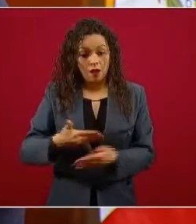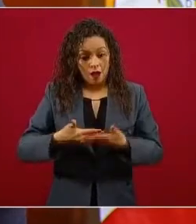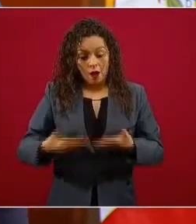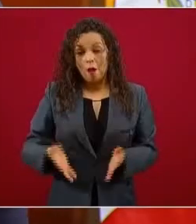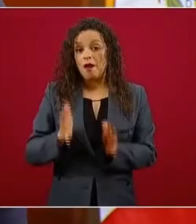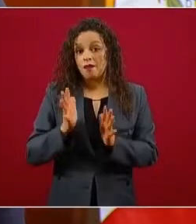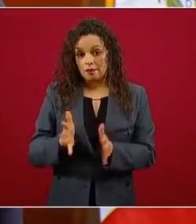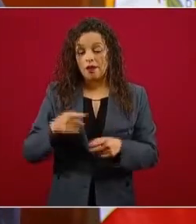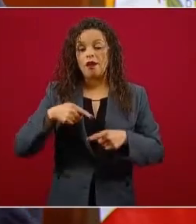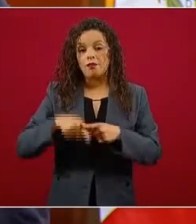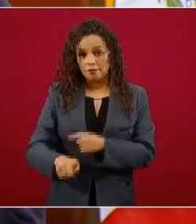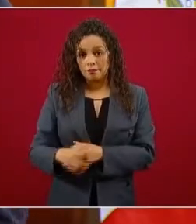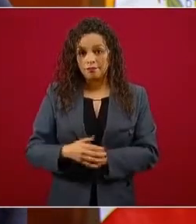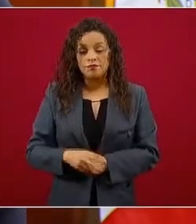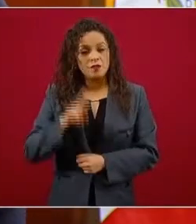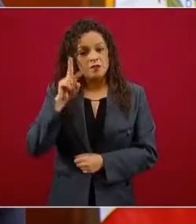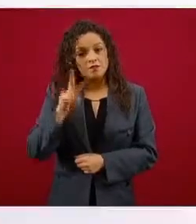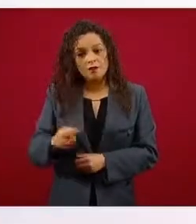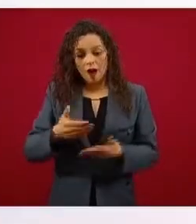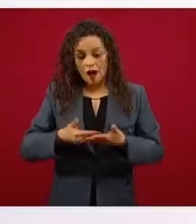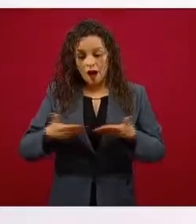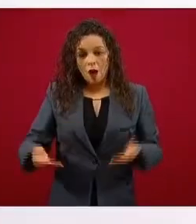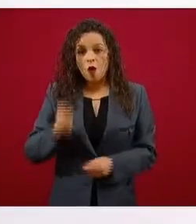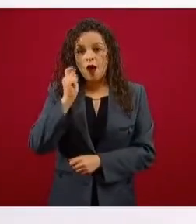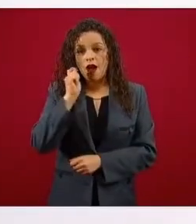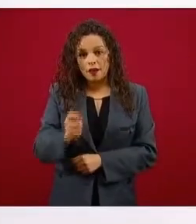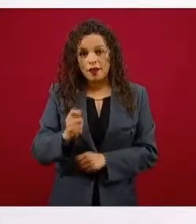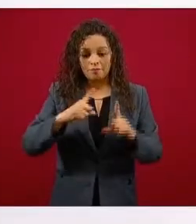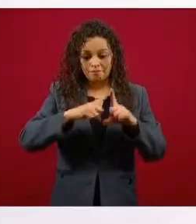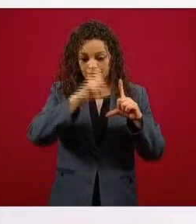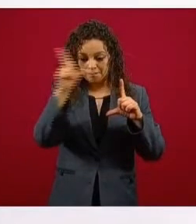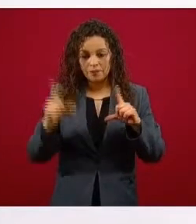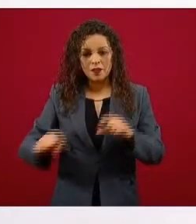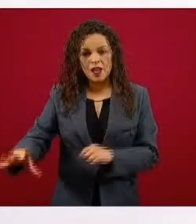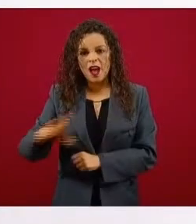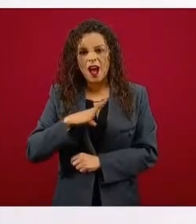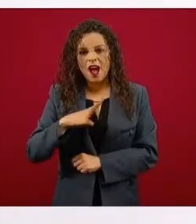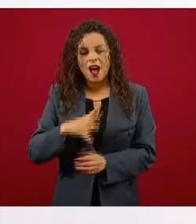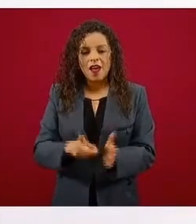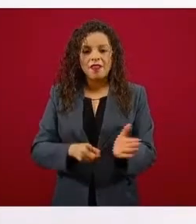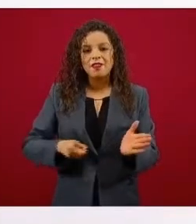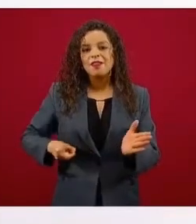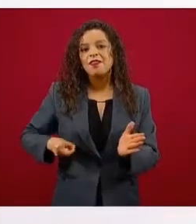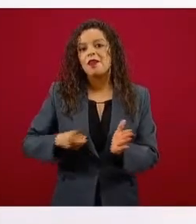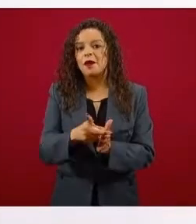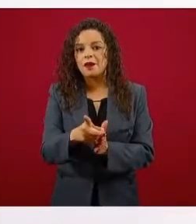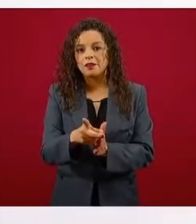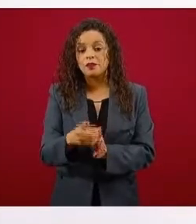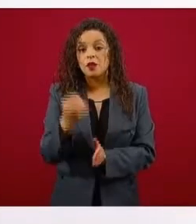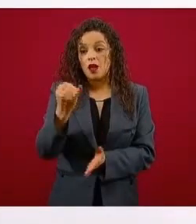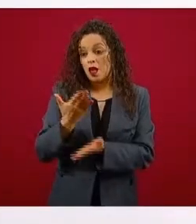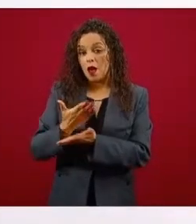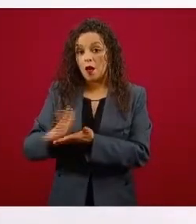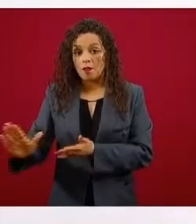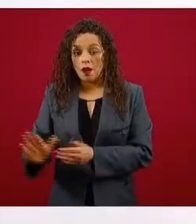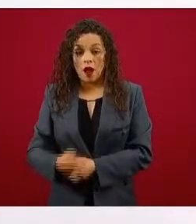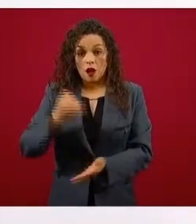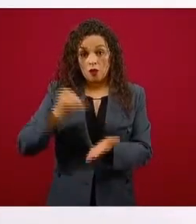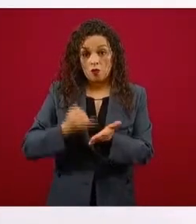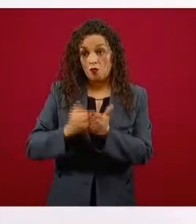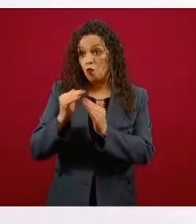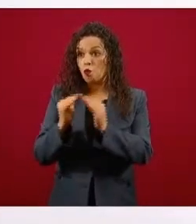un auténtico Estado de Derecho. Además, no hemos aumentado impuestos ni el precio